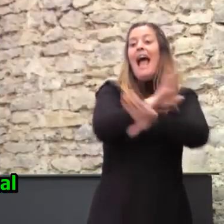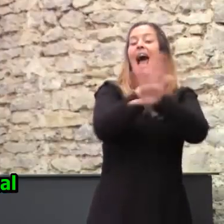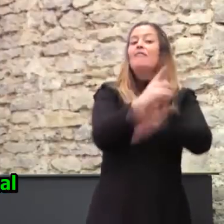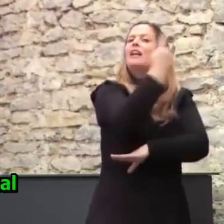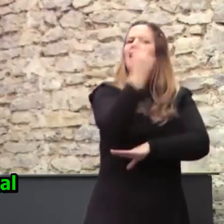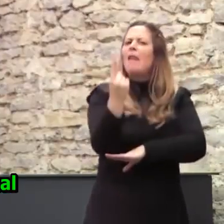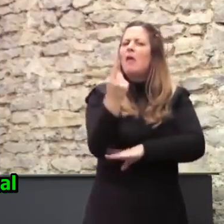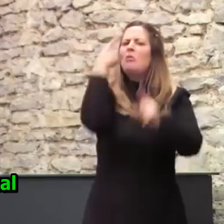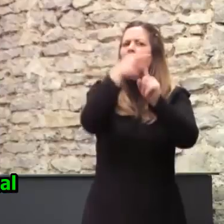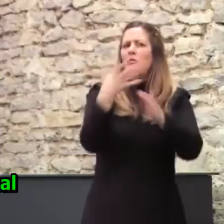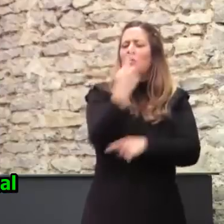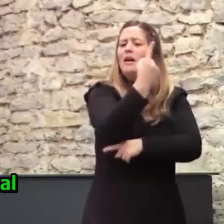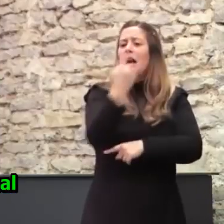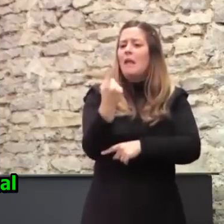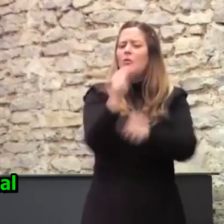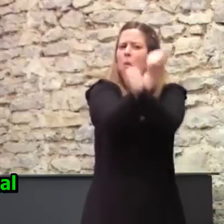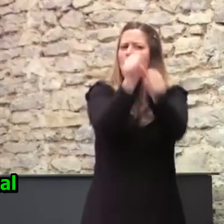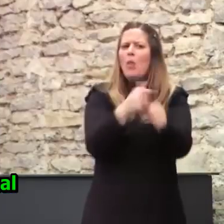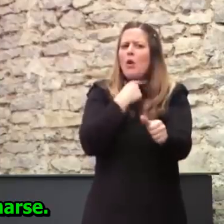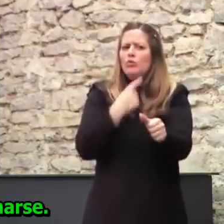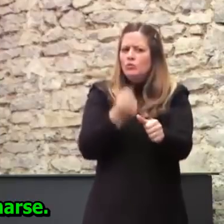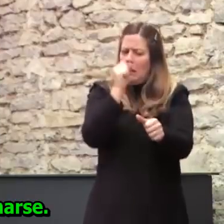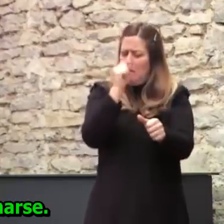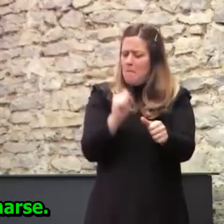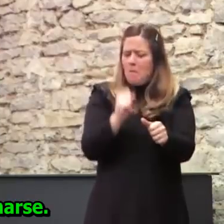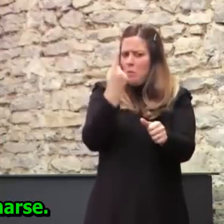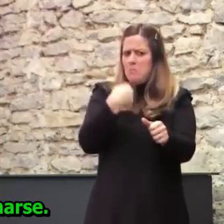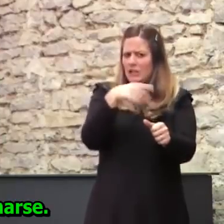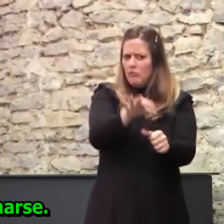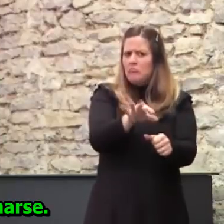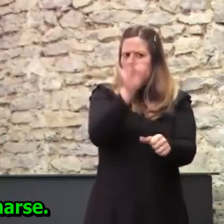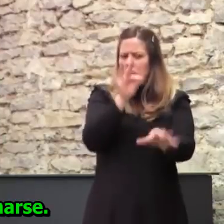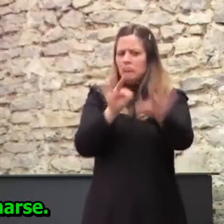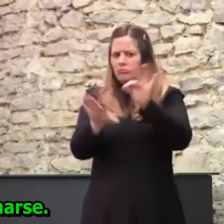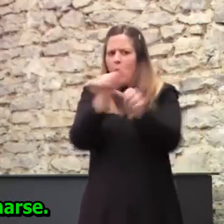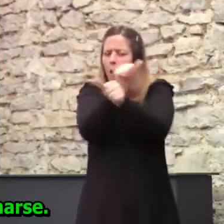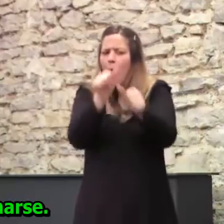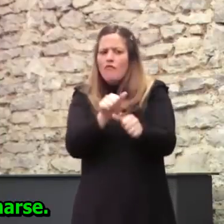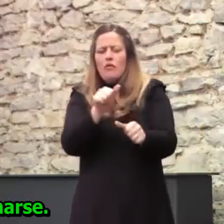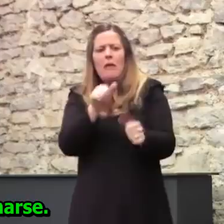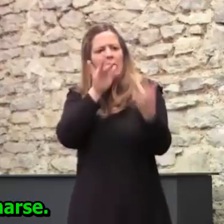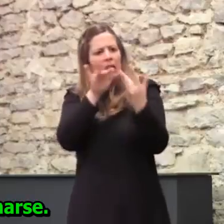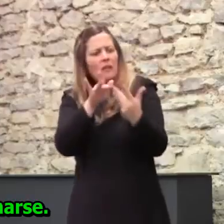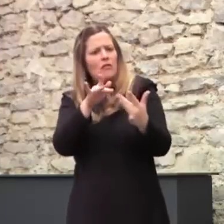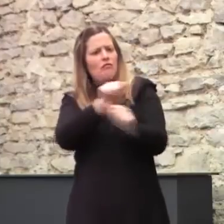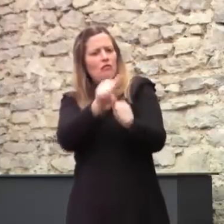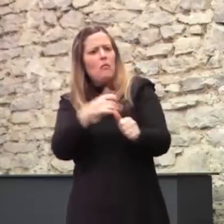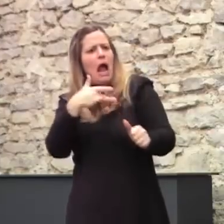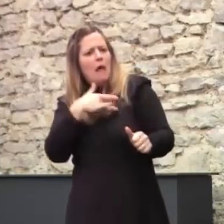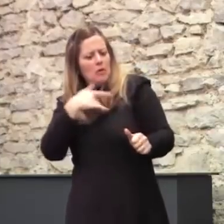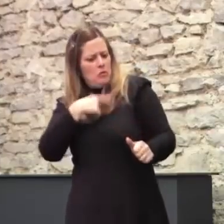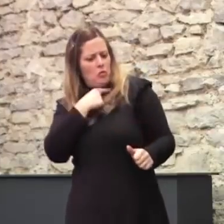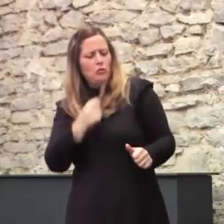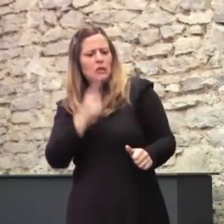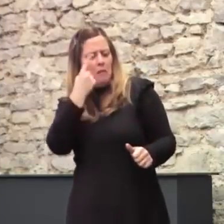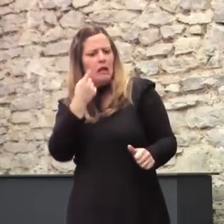elija el modelo que más le guste, ¿no? O la forma que más le guste de relacionarse.